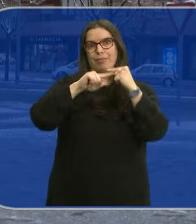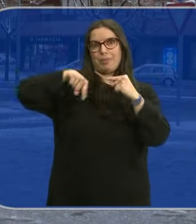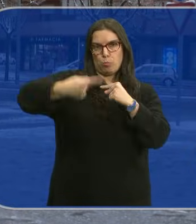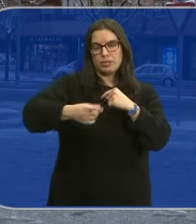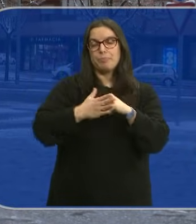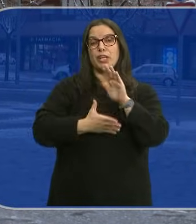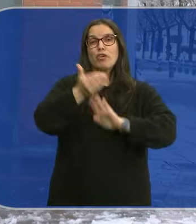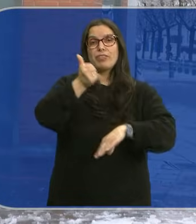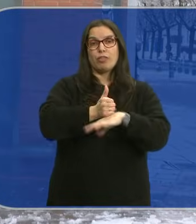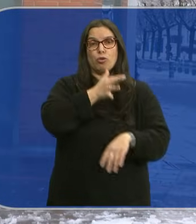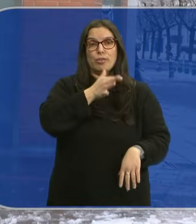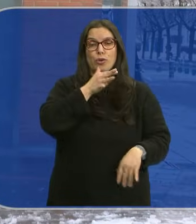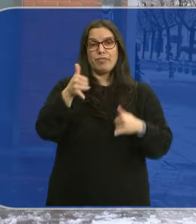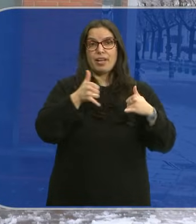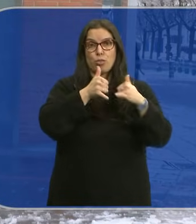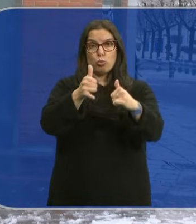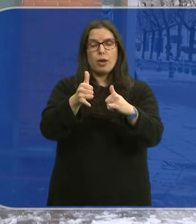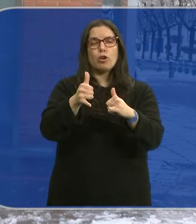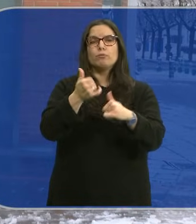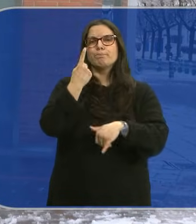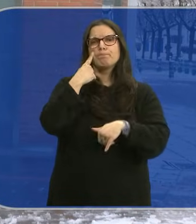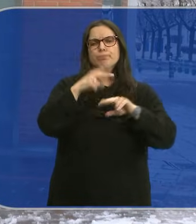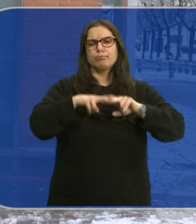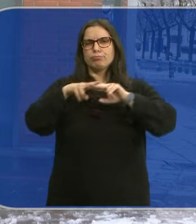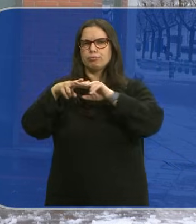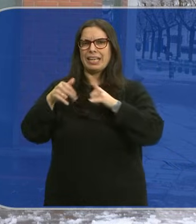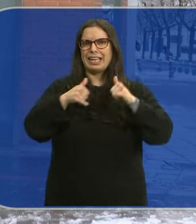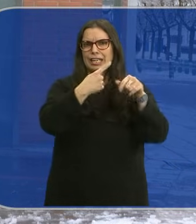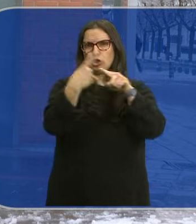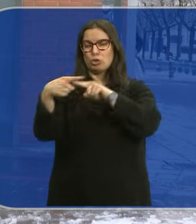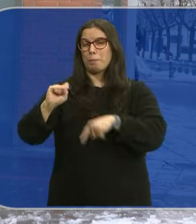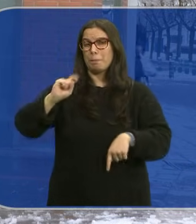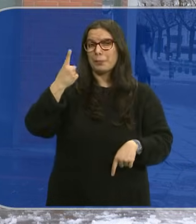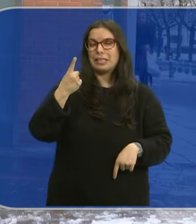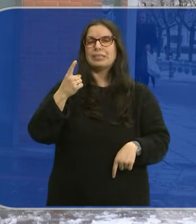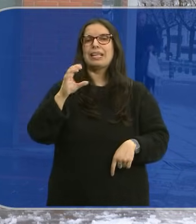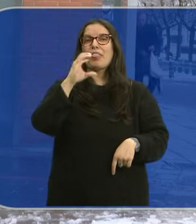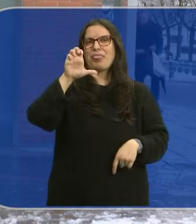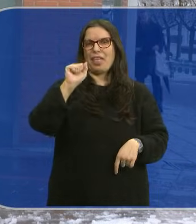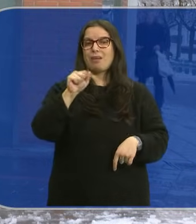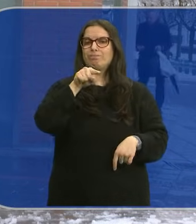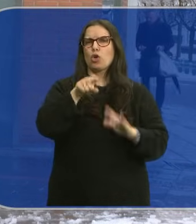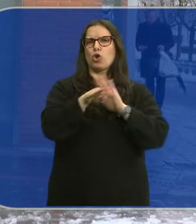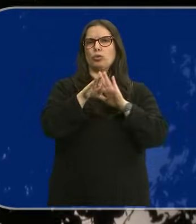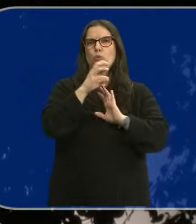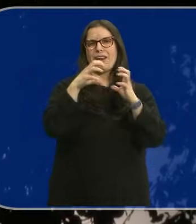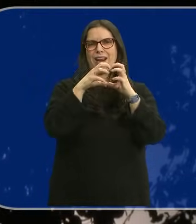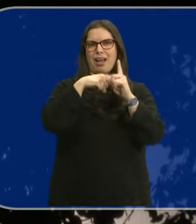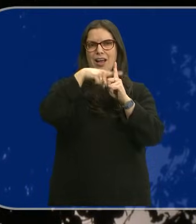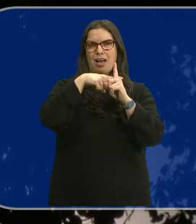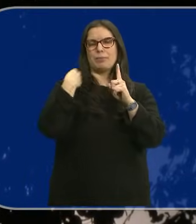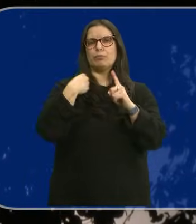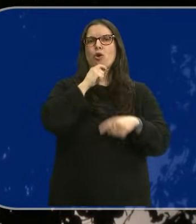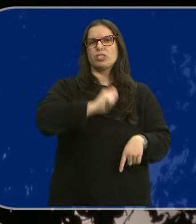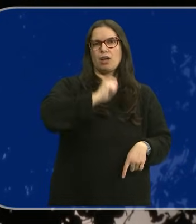La Confederación Hidrográfica del Duero mantiene la vigilancia sobre varios ríos, especialmente en el Cea, que sigue en aviso naranja en